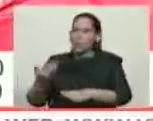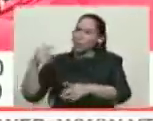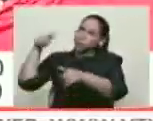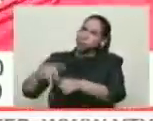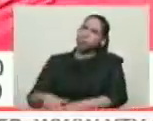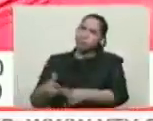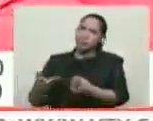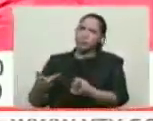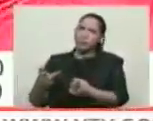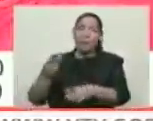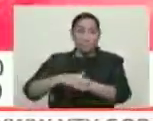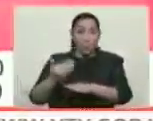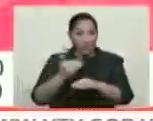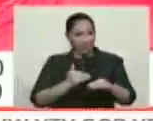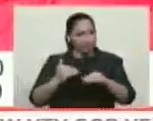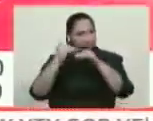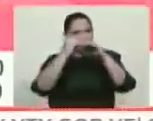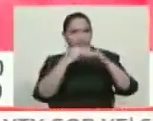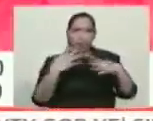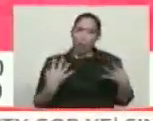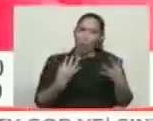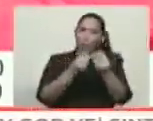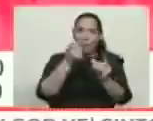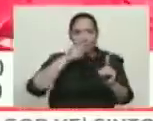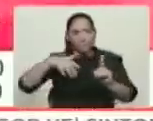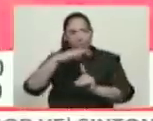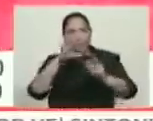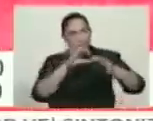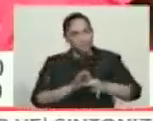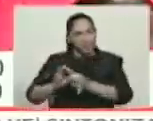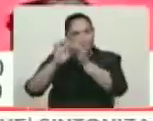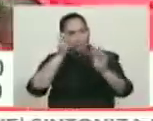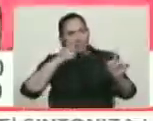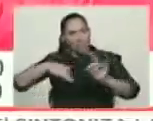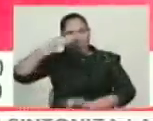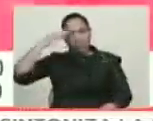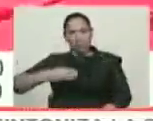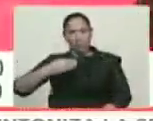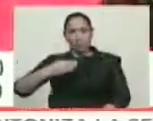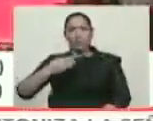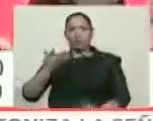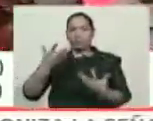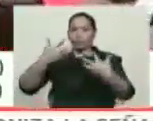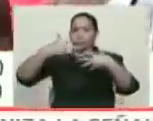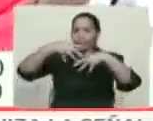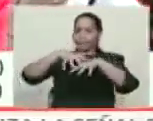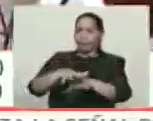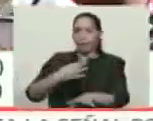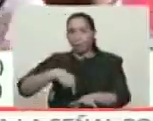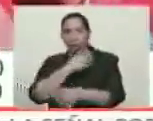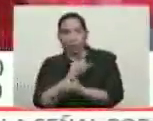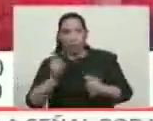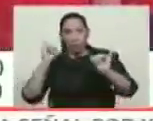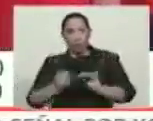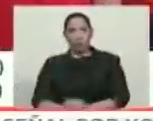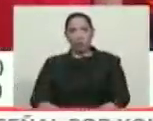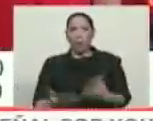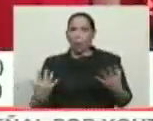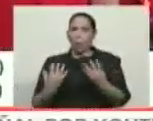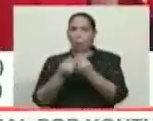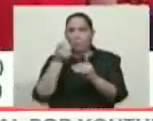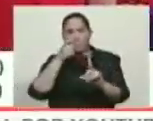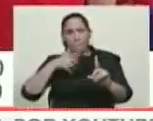Porque está junto al pueblo en perfecta unión cívico-militar, como fue la génesis de nuestra independencia. Está junto al